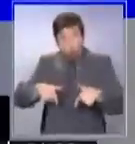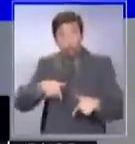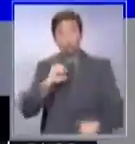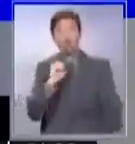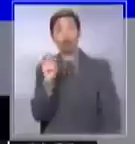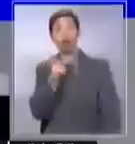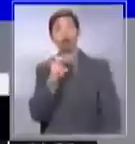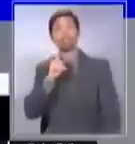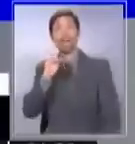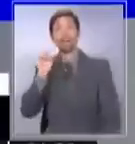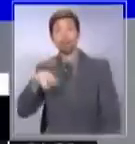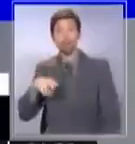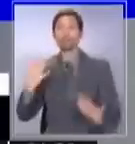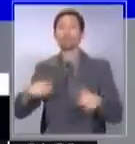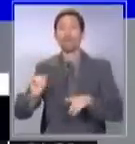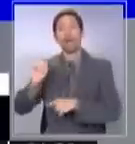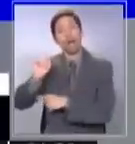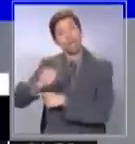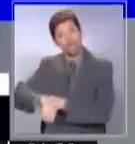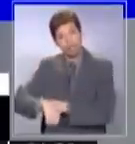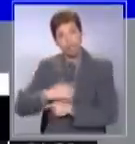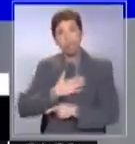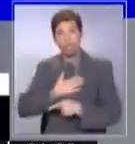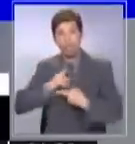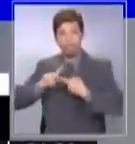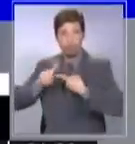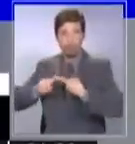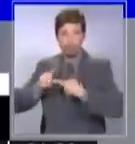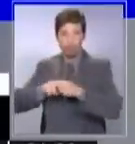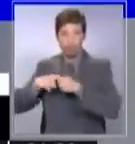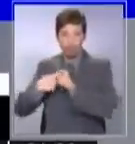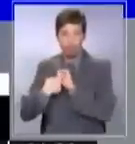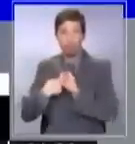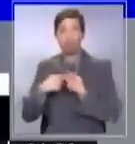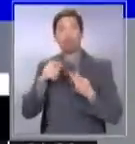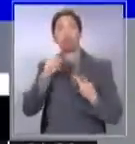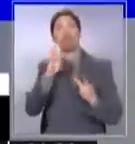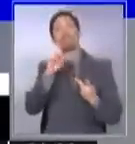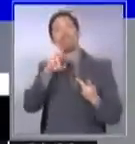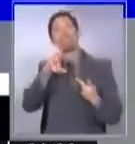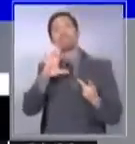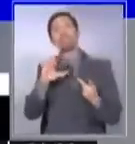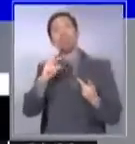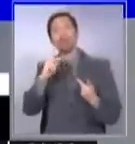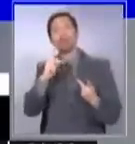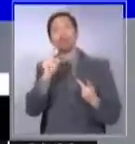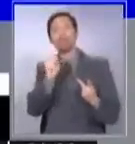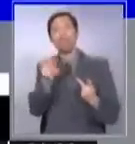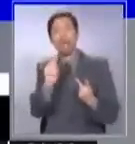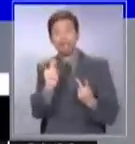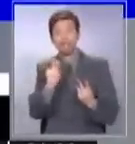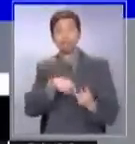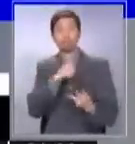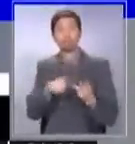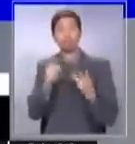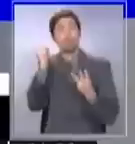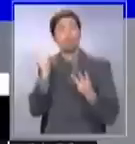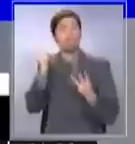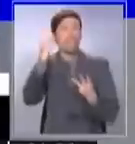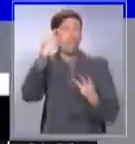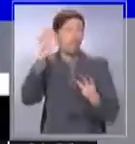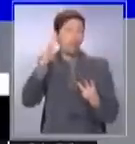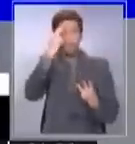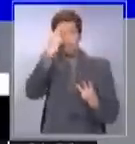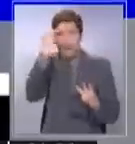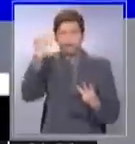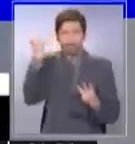qué bueno que así sea el poder participar en esta primaria está Felipe cas entiendo que Sebastián peñera en marzo va a tomar la decisión a pesar de que anda en campaña